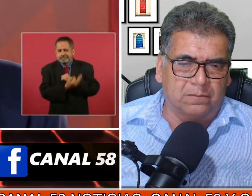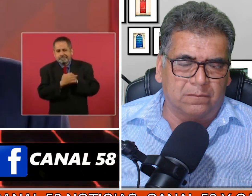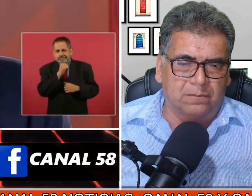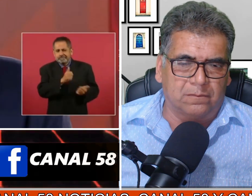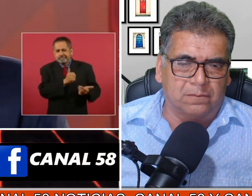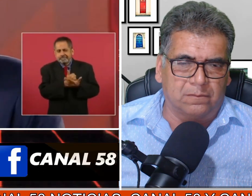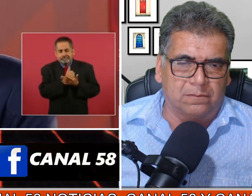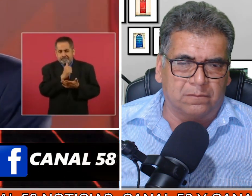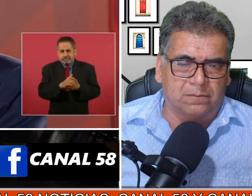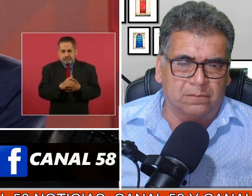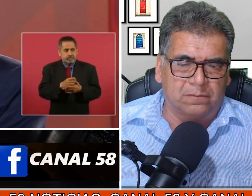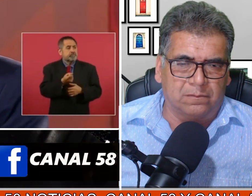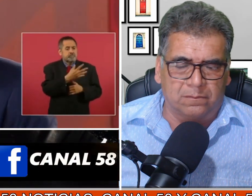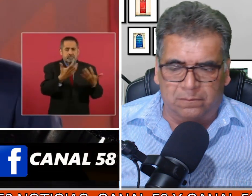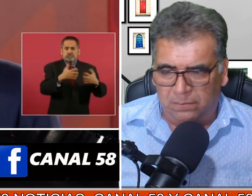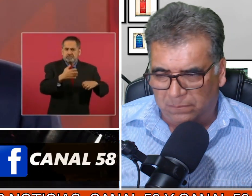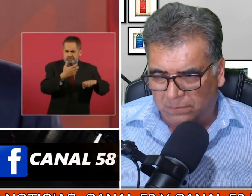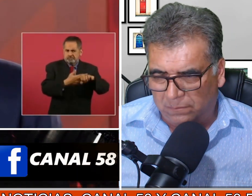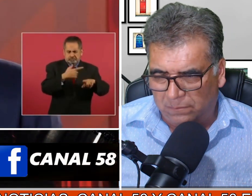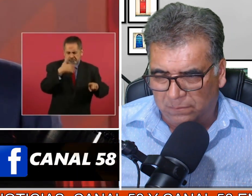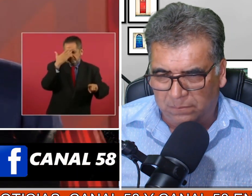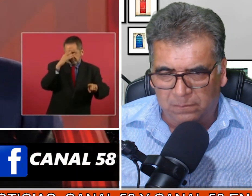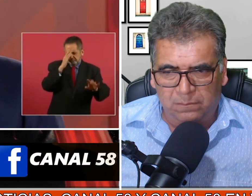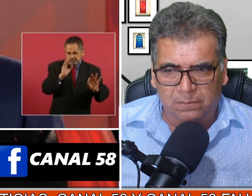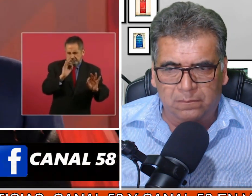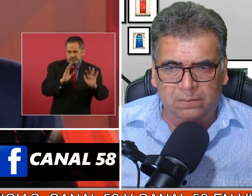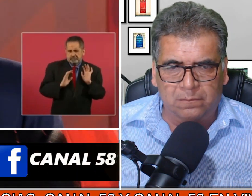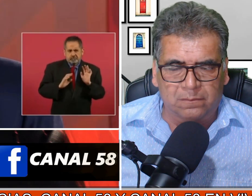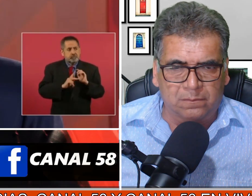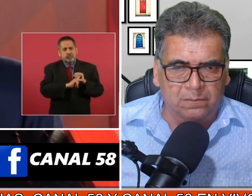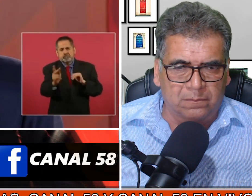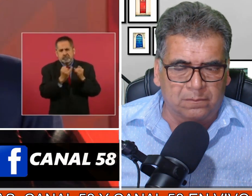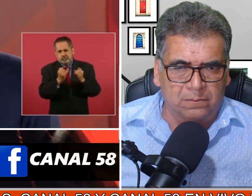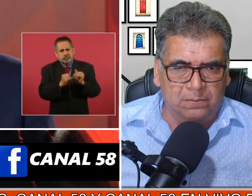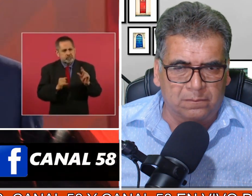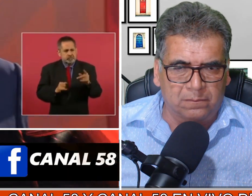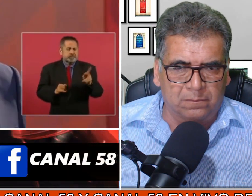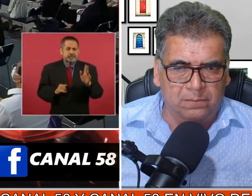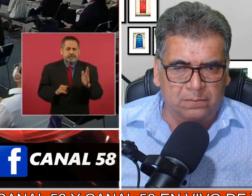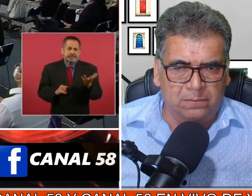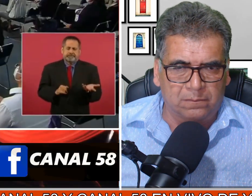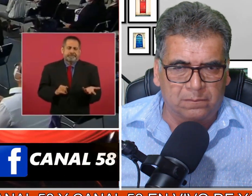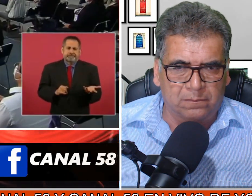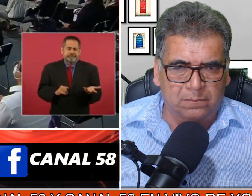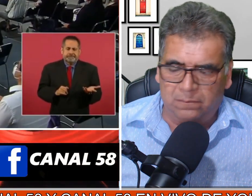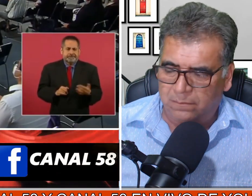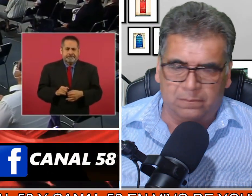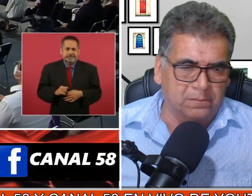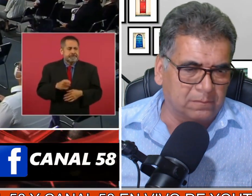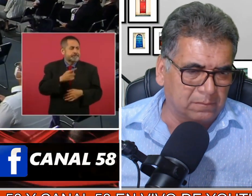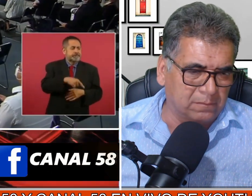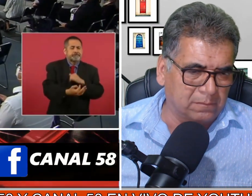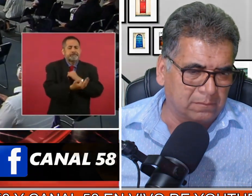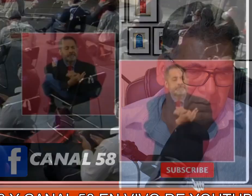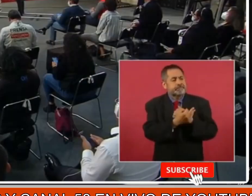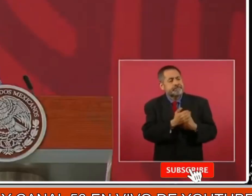Y hay empresarios conscientes. No generalizo. Pero ni modo que nos van a